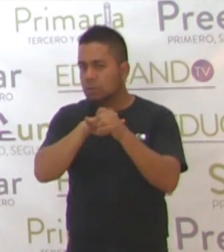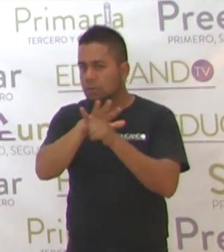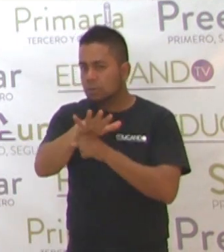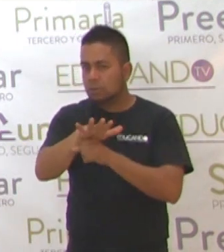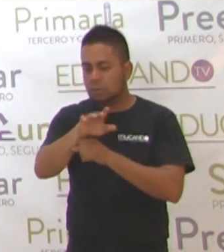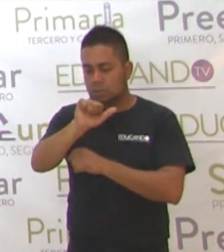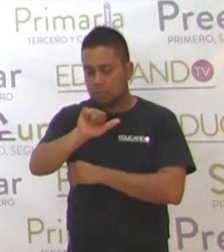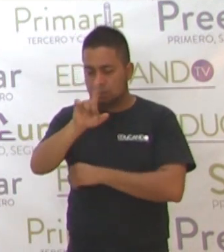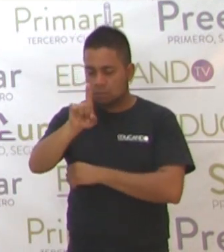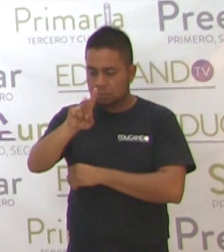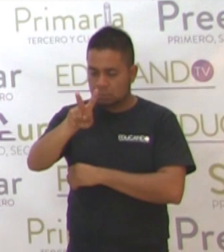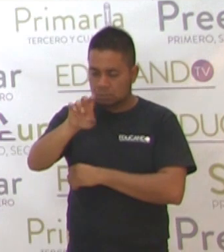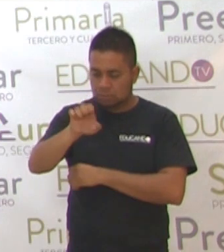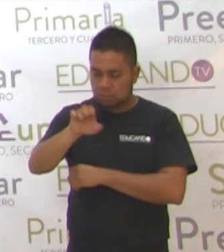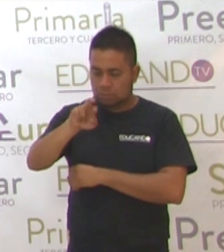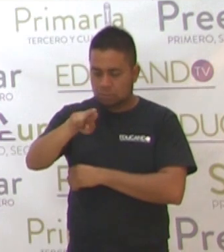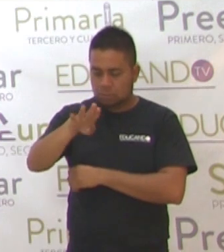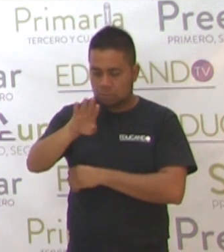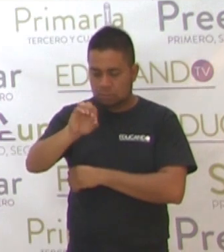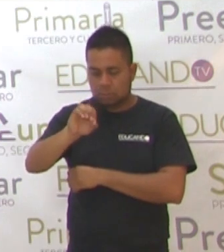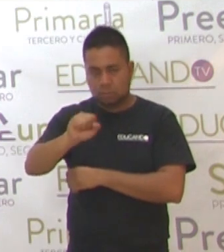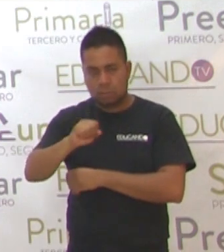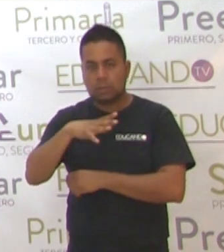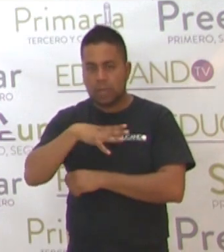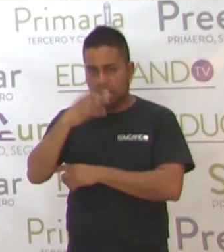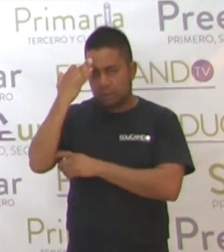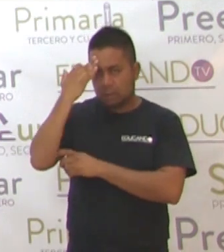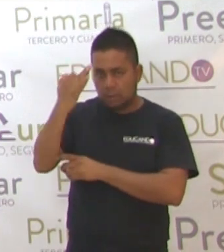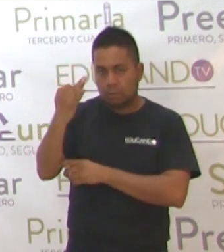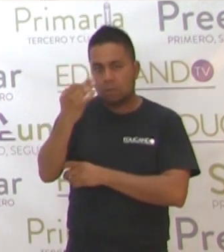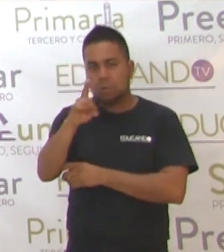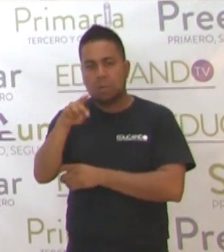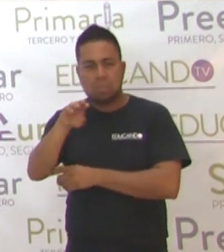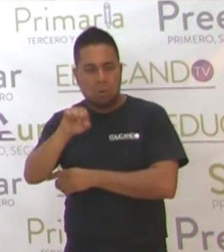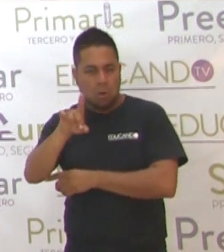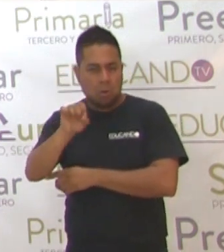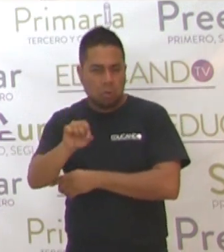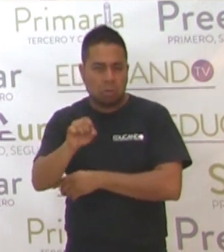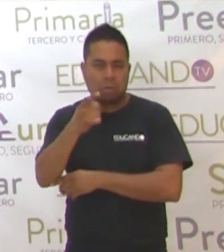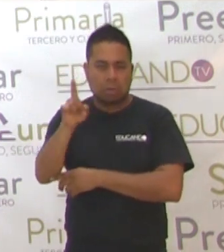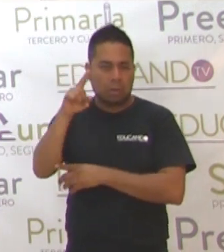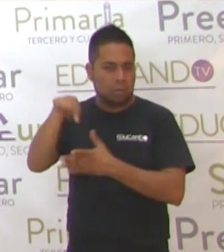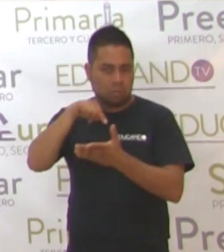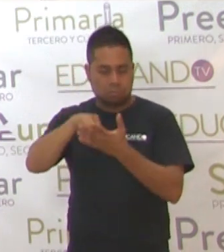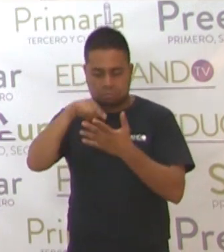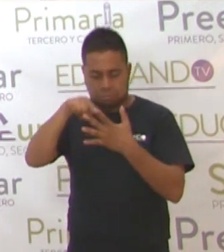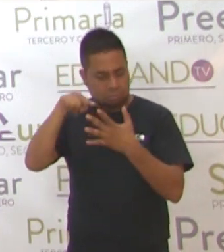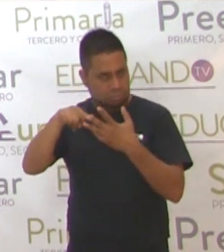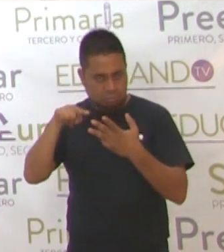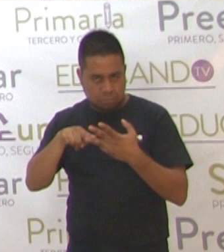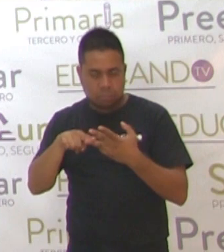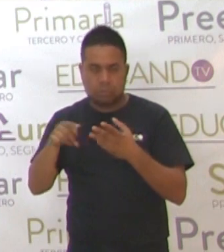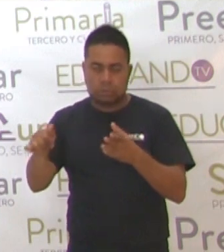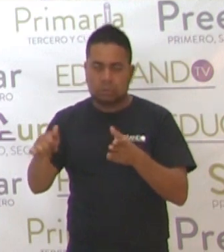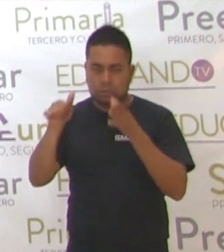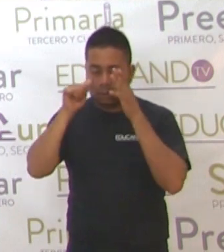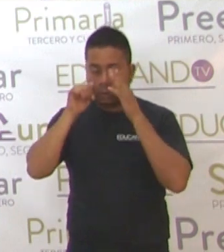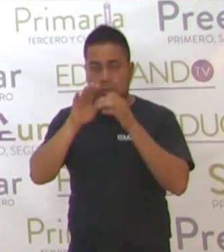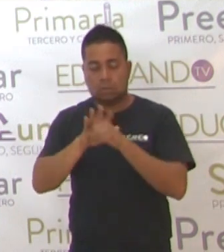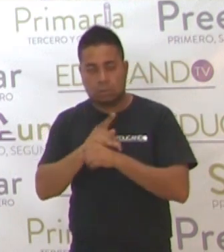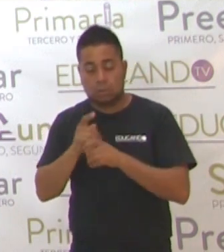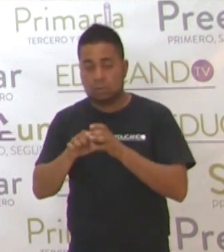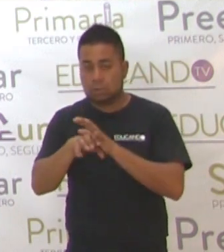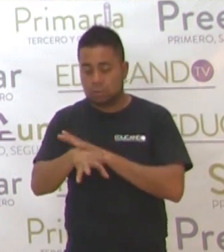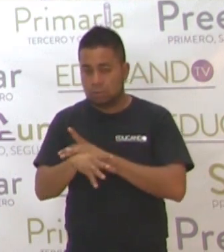adverbios adverbio de tiempo adverbio de modo adverbios de lugar mucha atención porque esa para